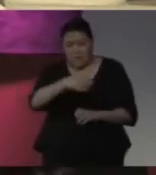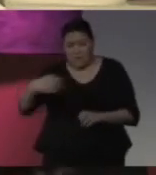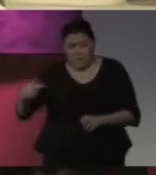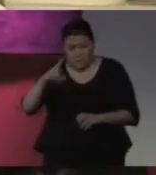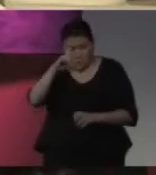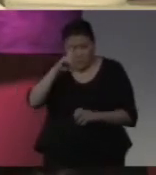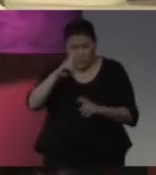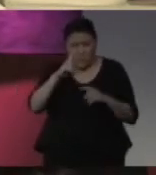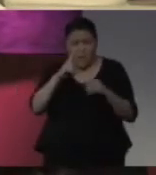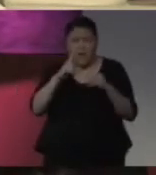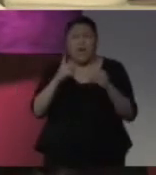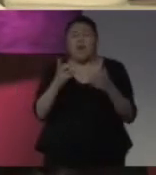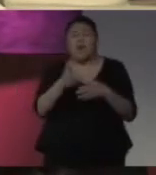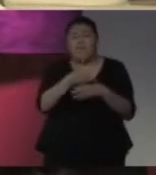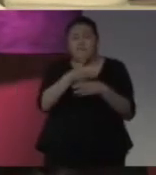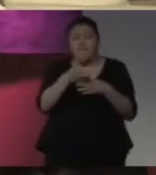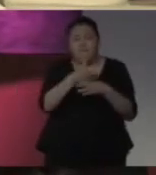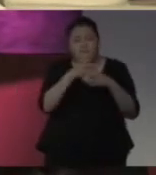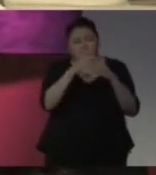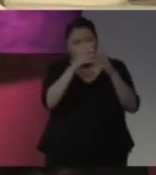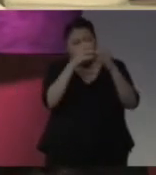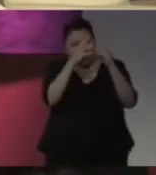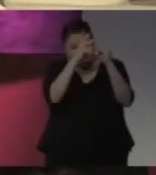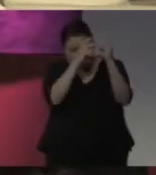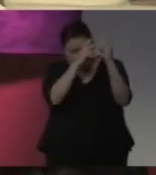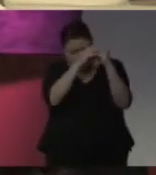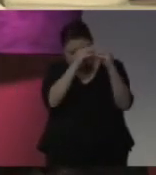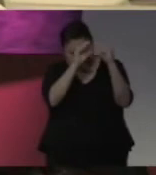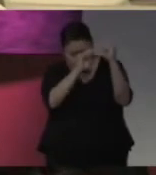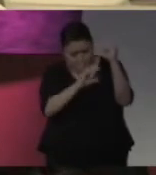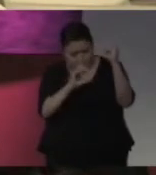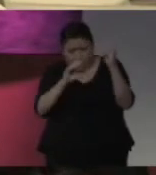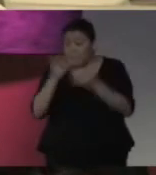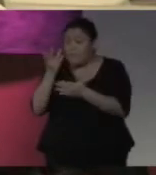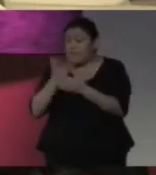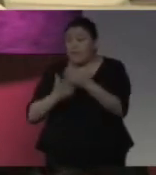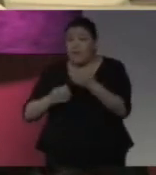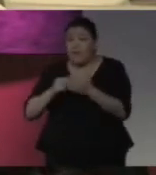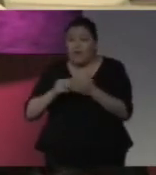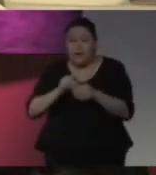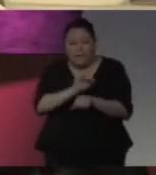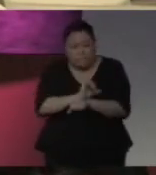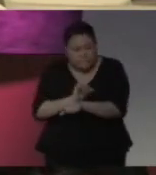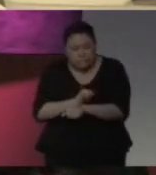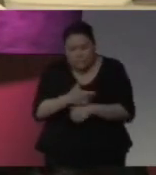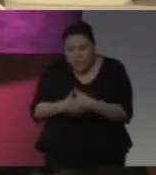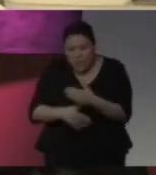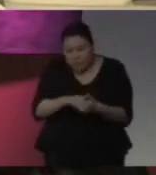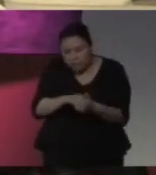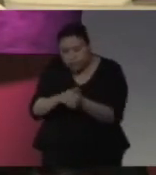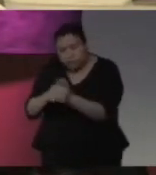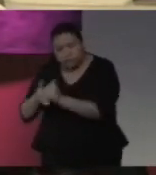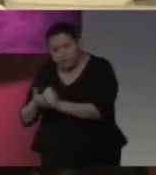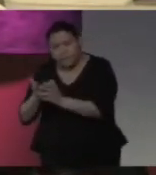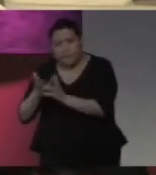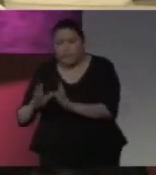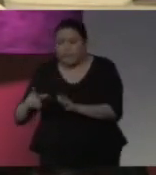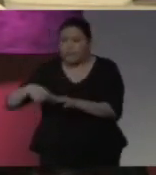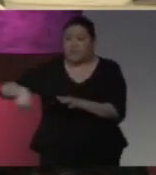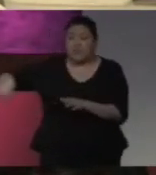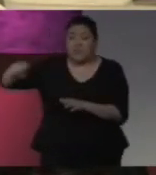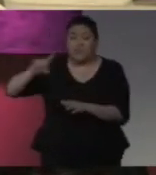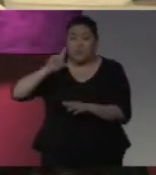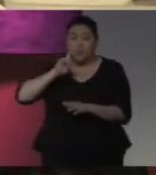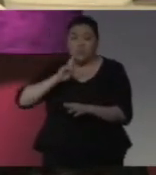Chiapas, hasta llegar hoy a ser comandantas, capitanas, insurgentas y concejas autónomas?